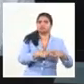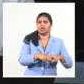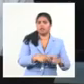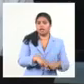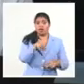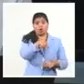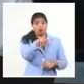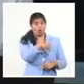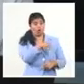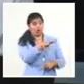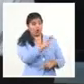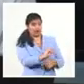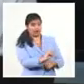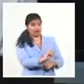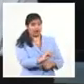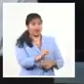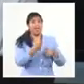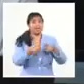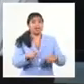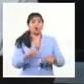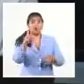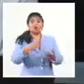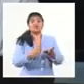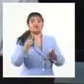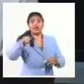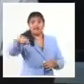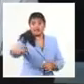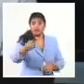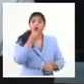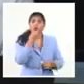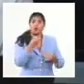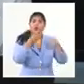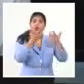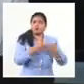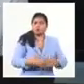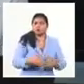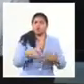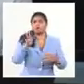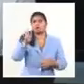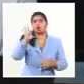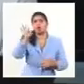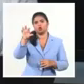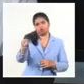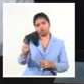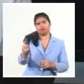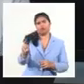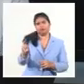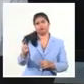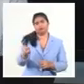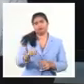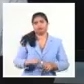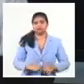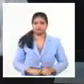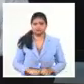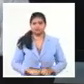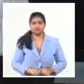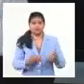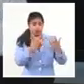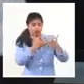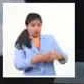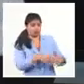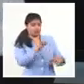hoy a 80. O llevarlo paulatinamente en 2 momentos, en un primer momento a 65, para